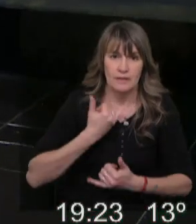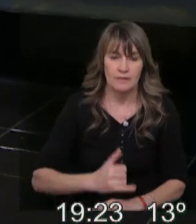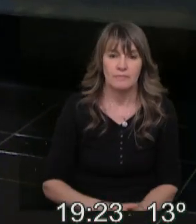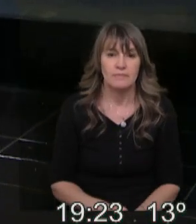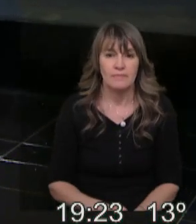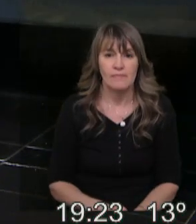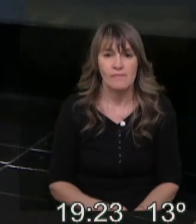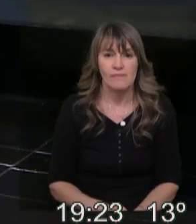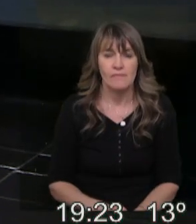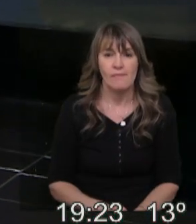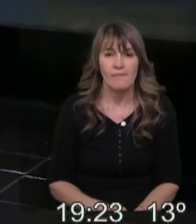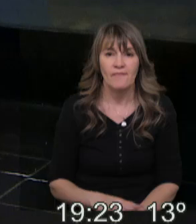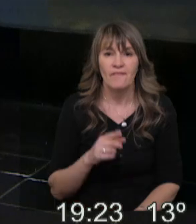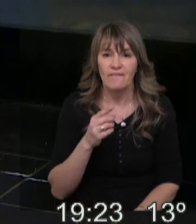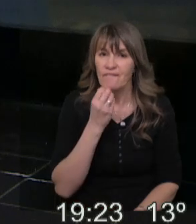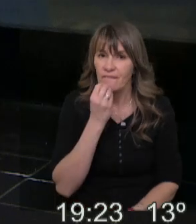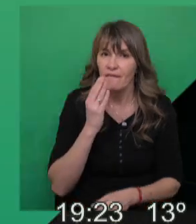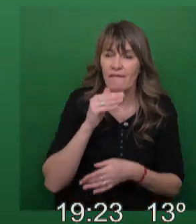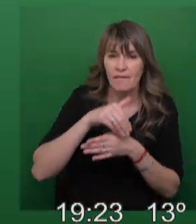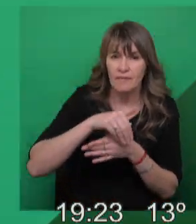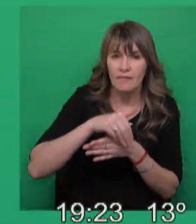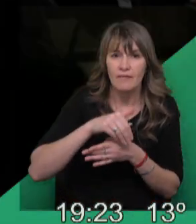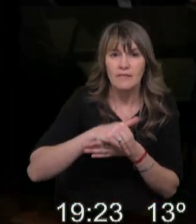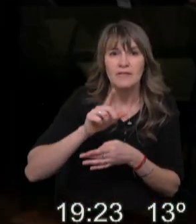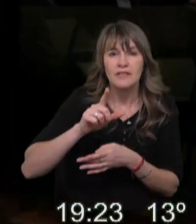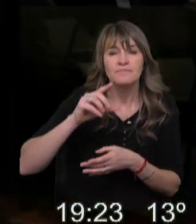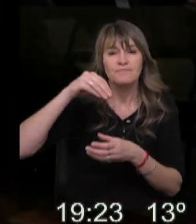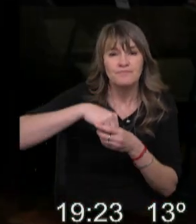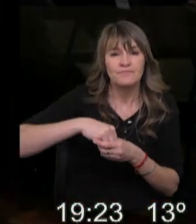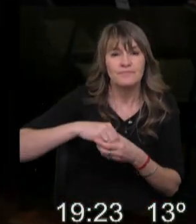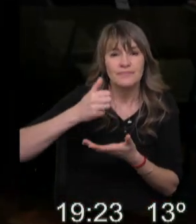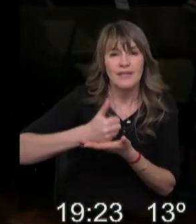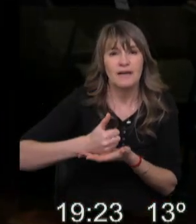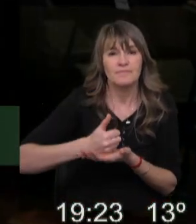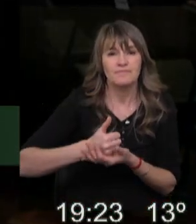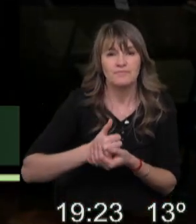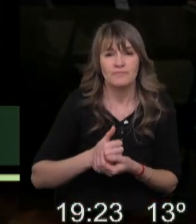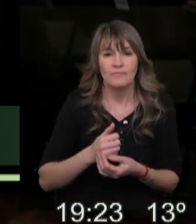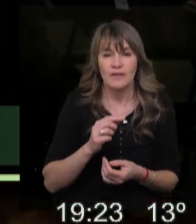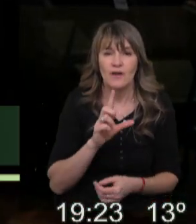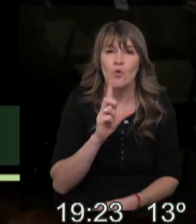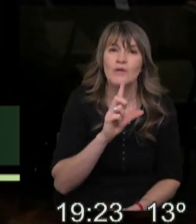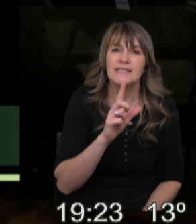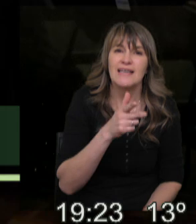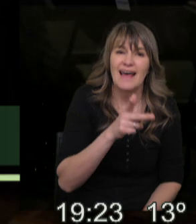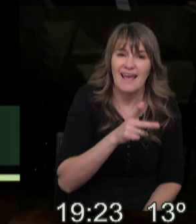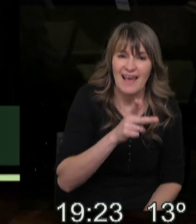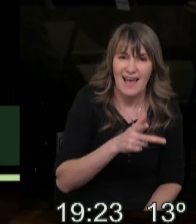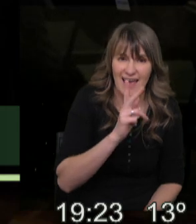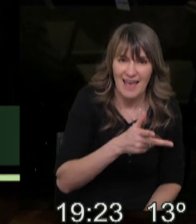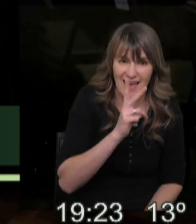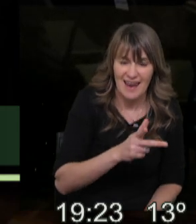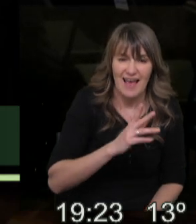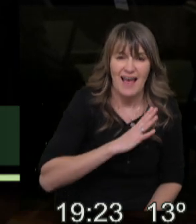Así es, compañero, buenas tardes. Nos encontramos en lo que era la Facultad de Veterinaria, acá sobre Luis Alberto Herrera, en un espacio que